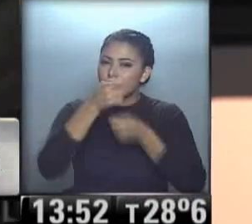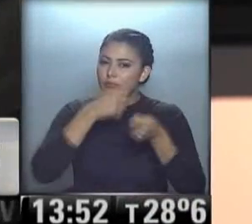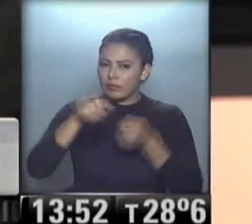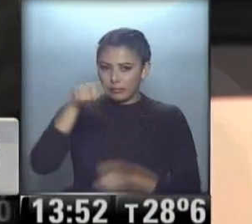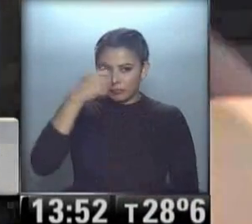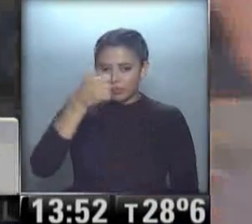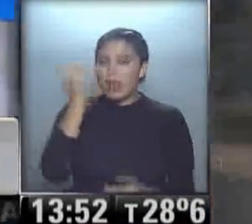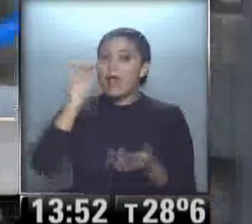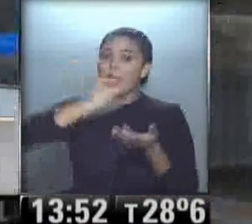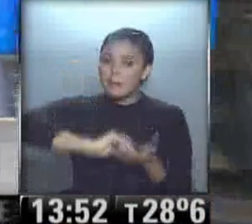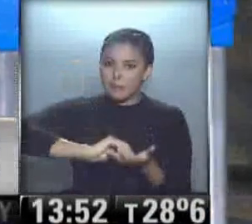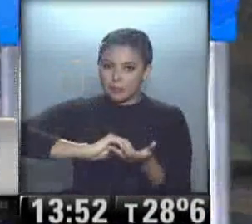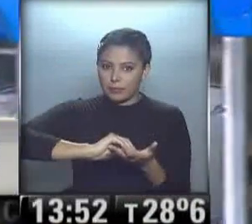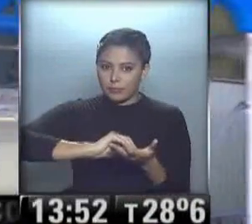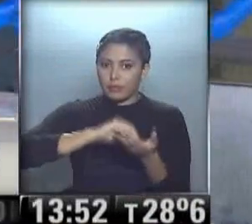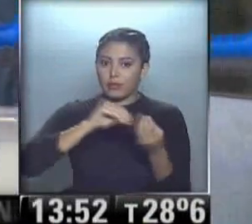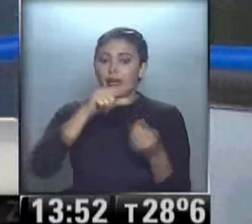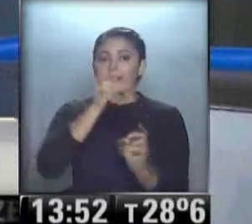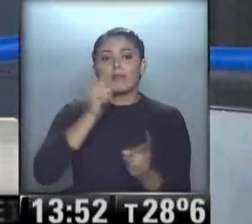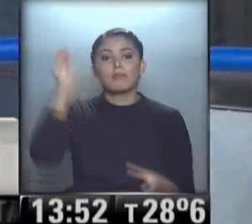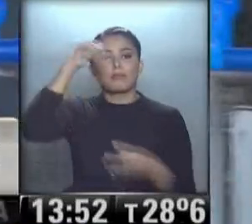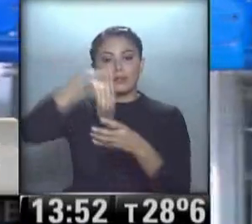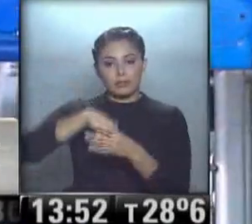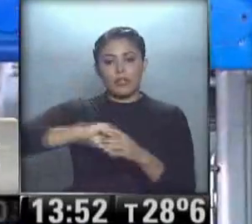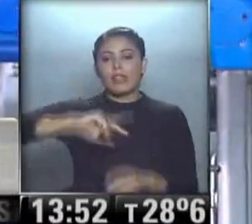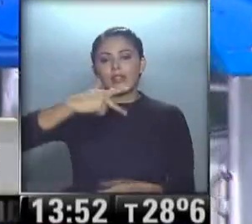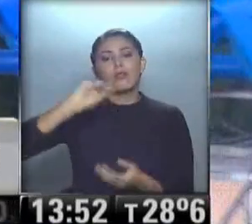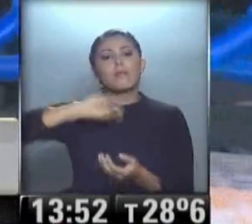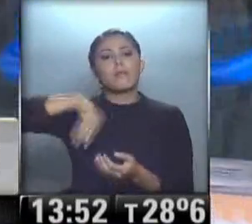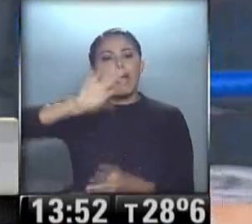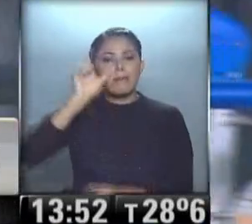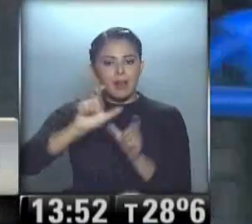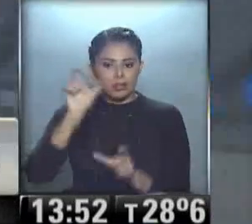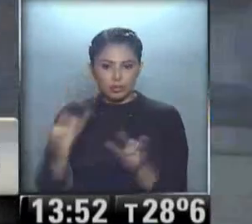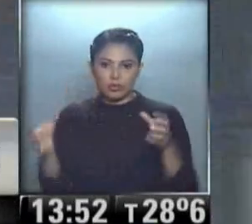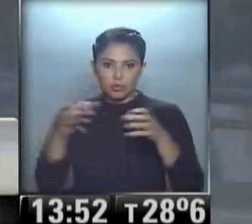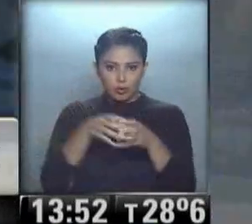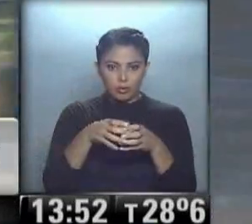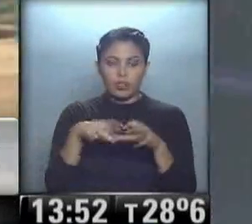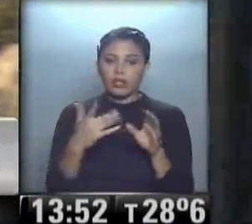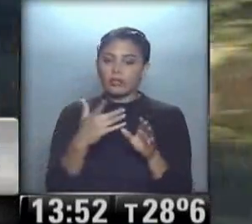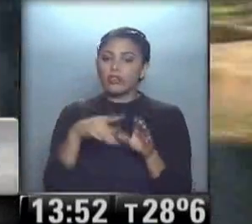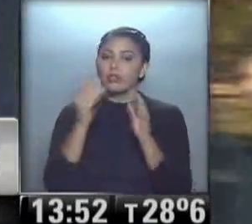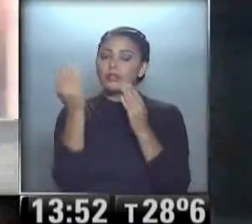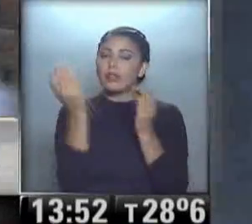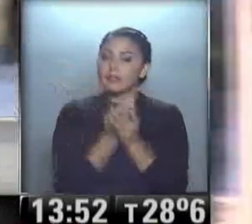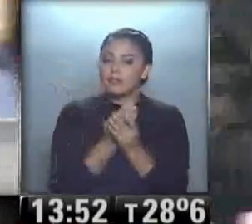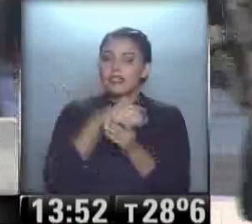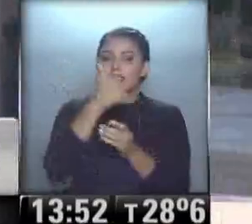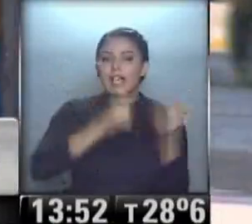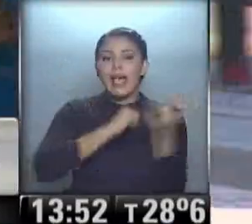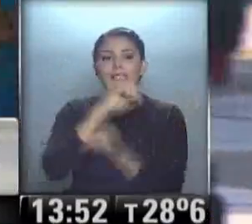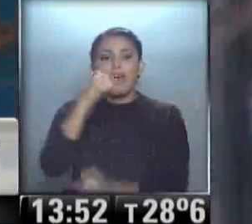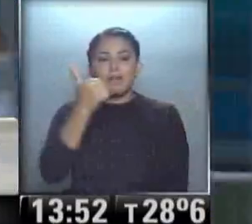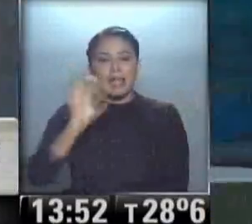agravada por la participación de de tres o más personas esto nos da una calificación de seis a 20